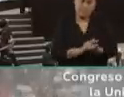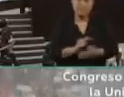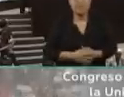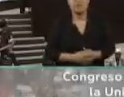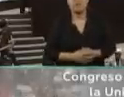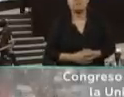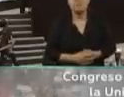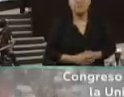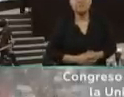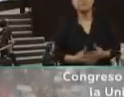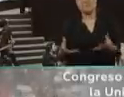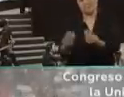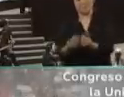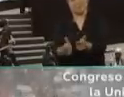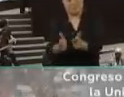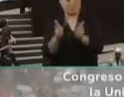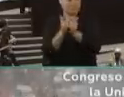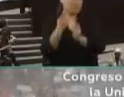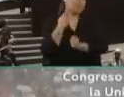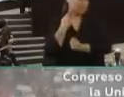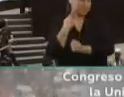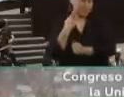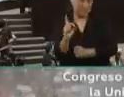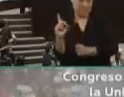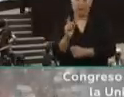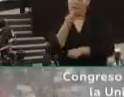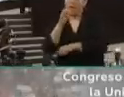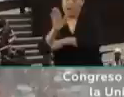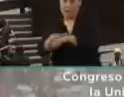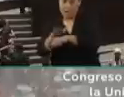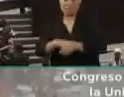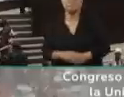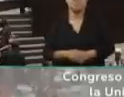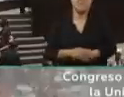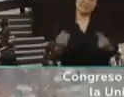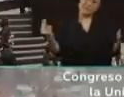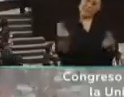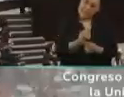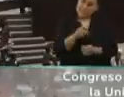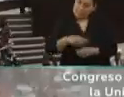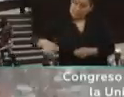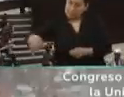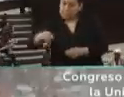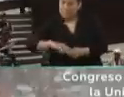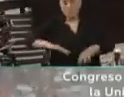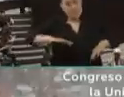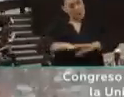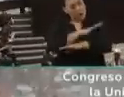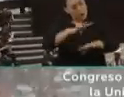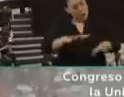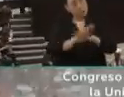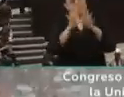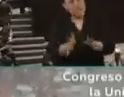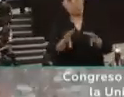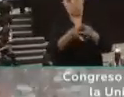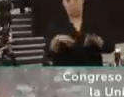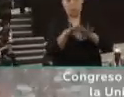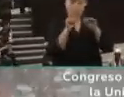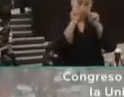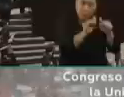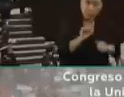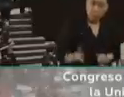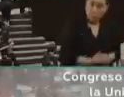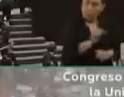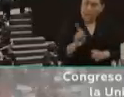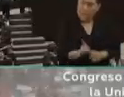Decirle a la oposición que necesitamos que cambien, que aprendan, que escuchen al pueblo para que